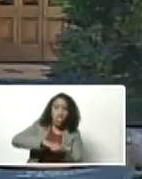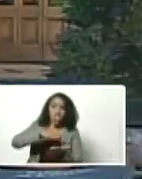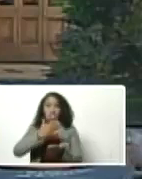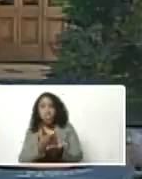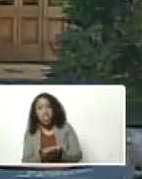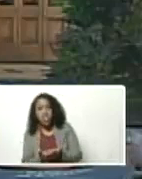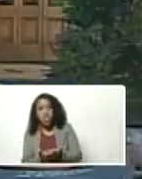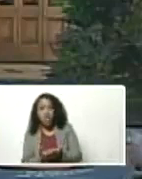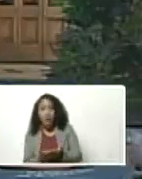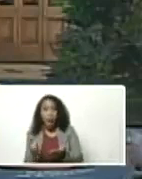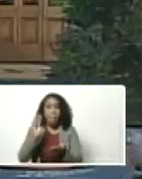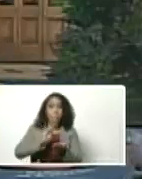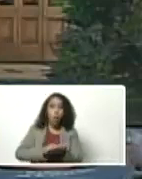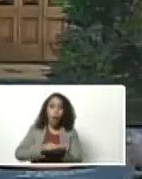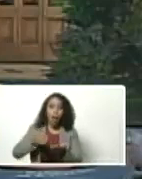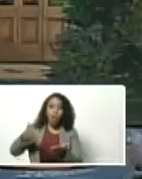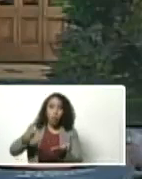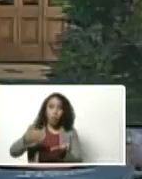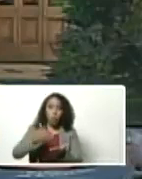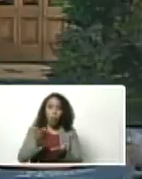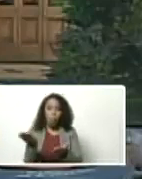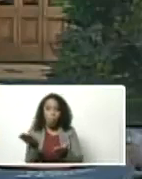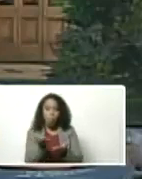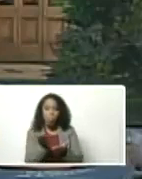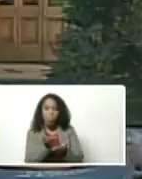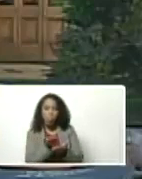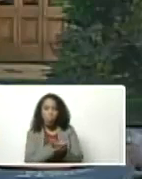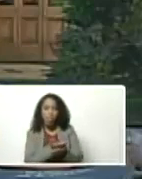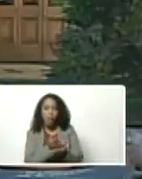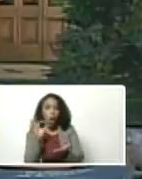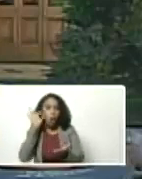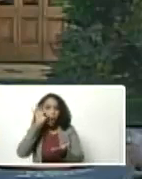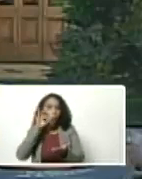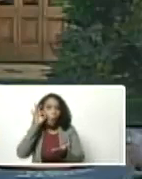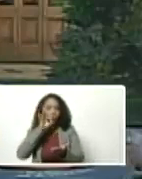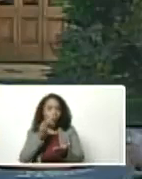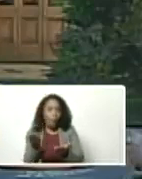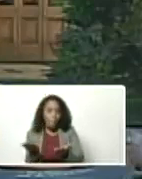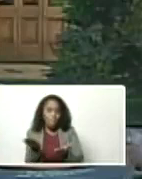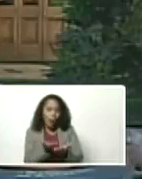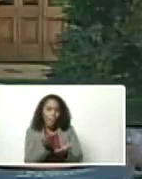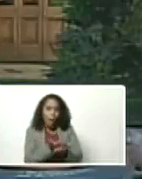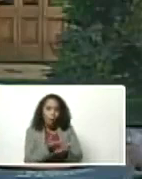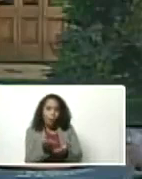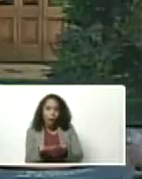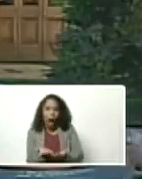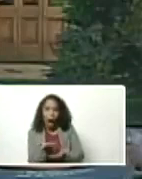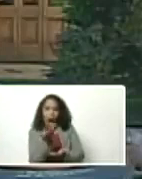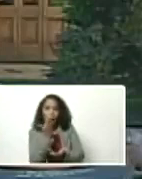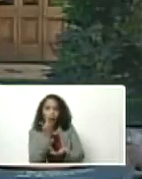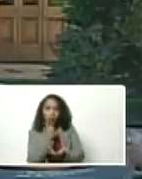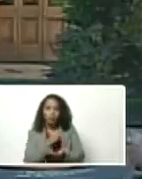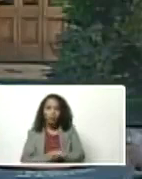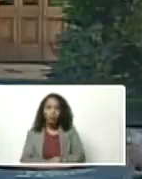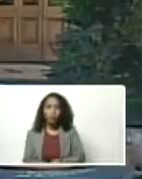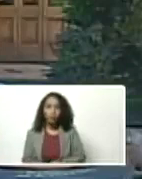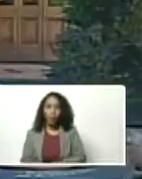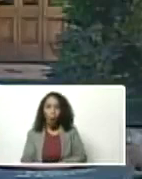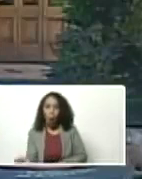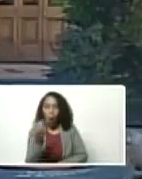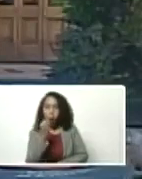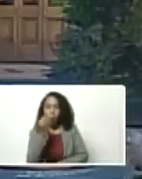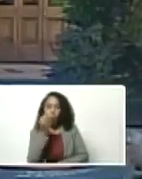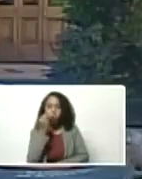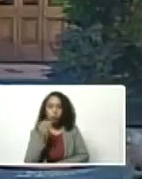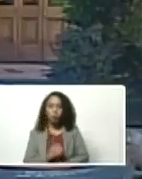Le metes unas sardinitas, Loyo, unos tomaticos y venga para adentro, pues.